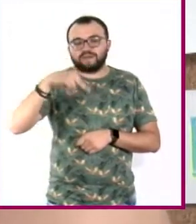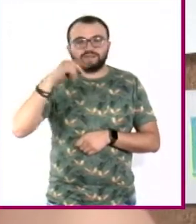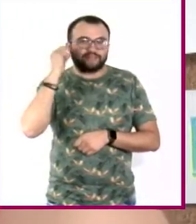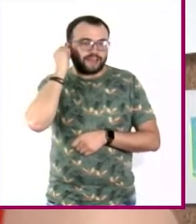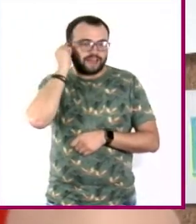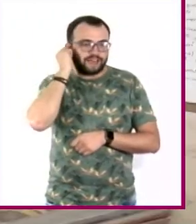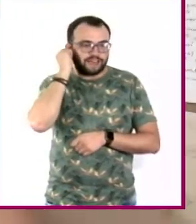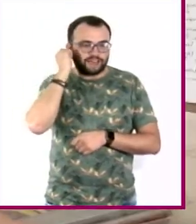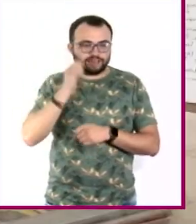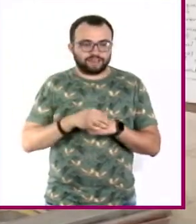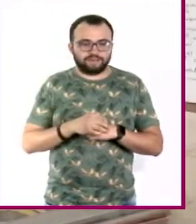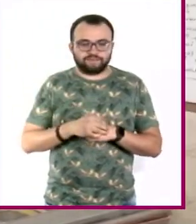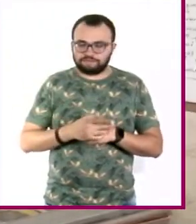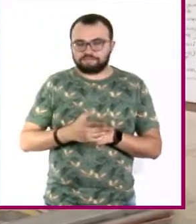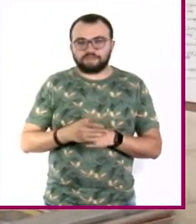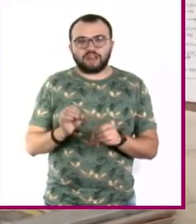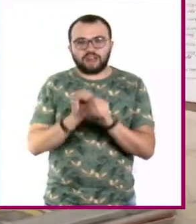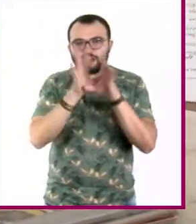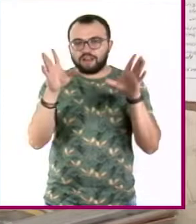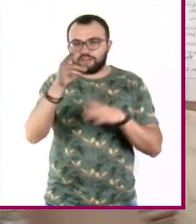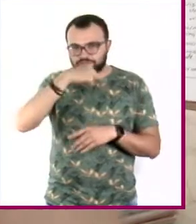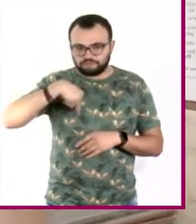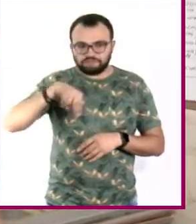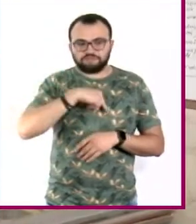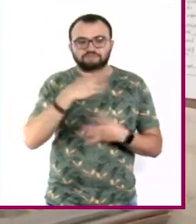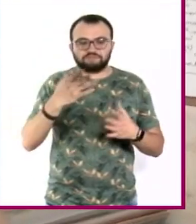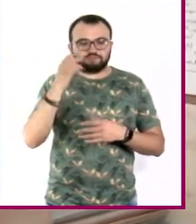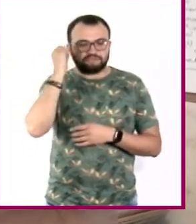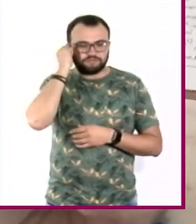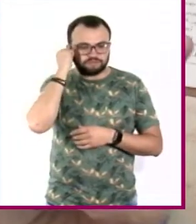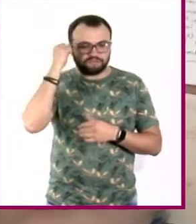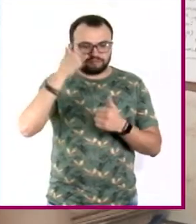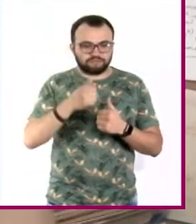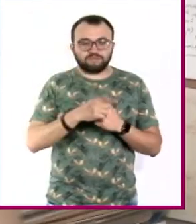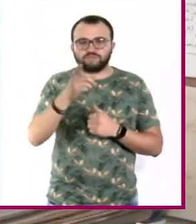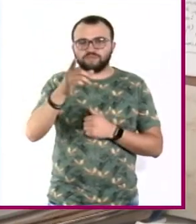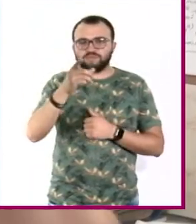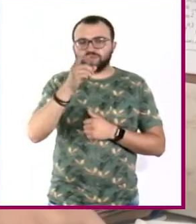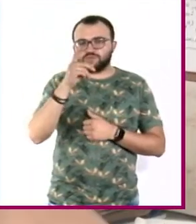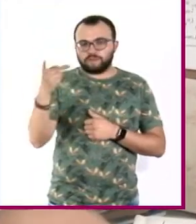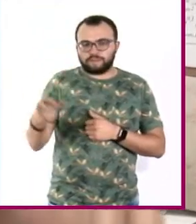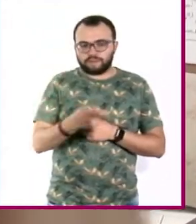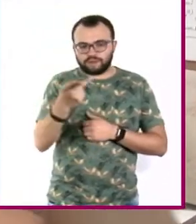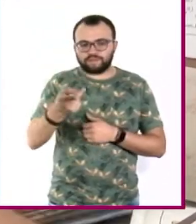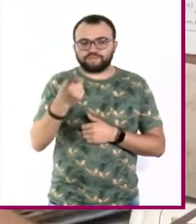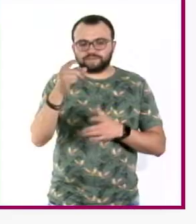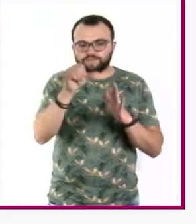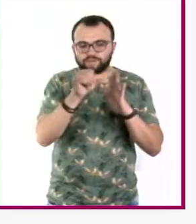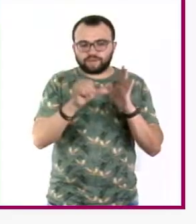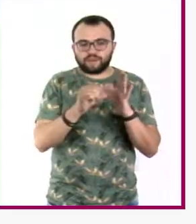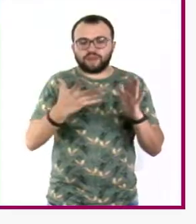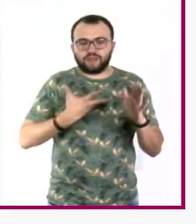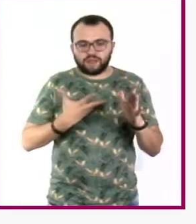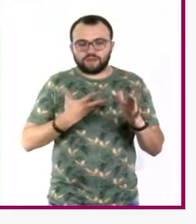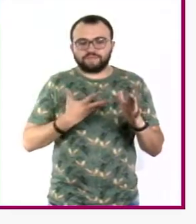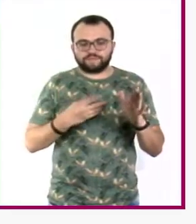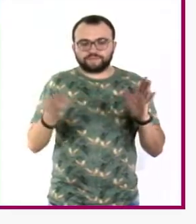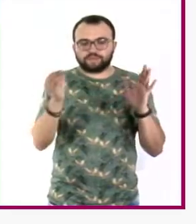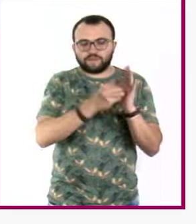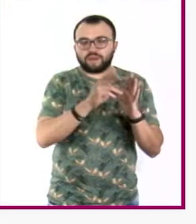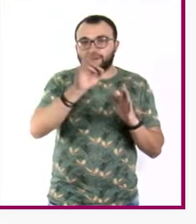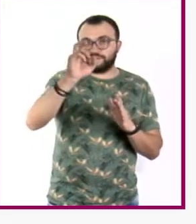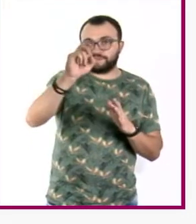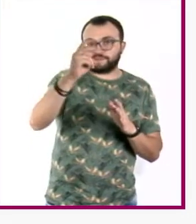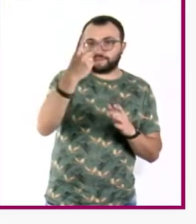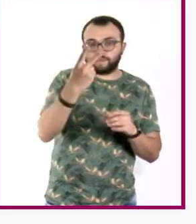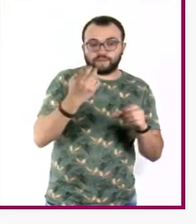no, Alfredo? Por supuesto que lo somos, Frida. Y contestando a tu pregunta, el artículo trae una gráfica que incluye las 32